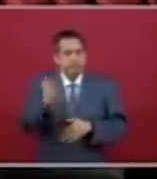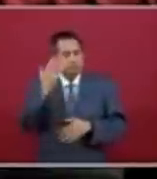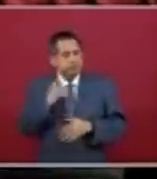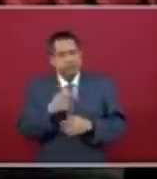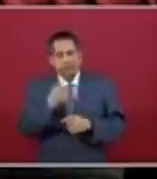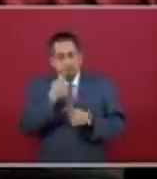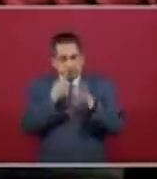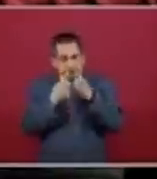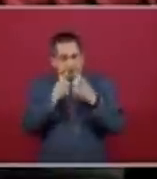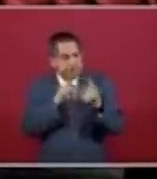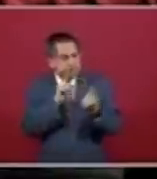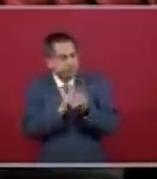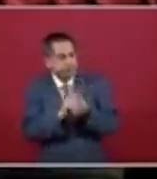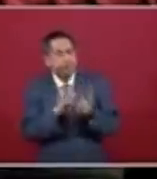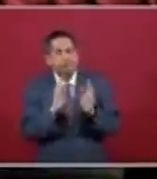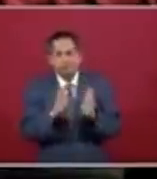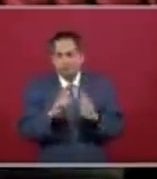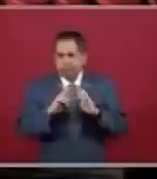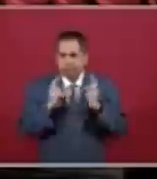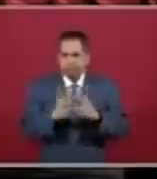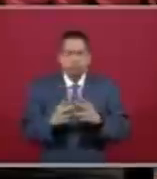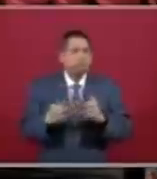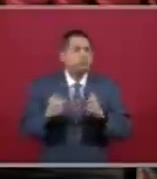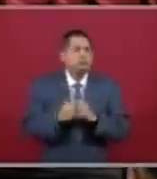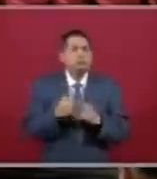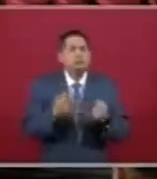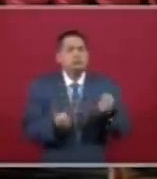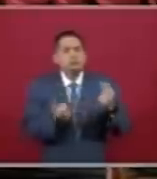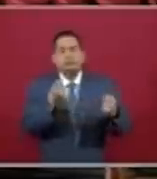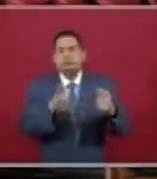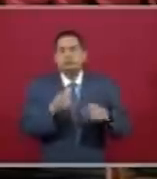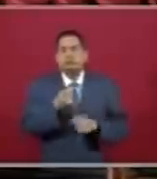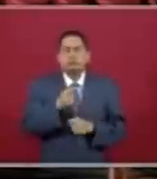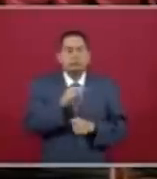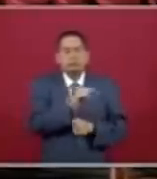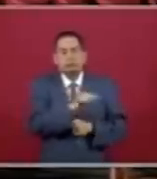una reunión con algunos